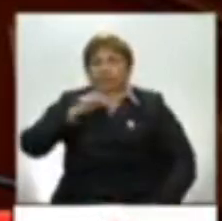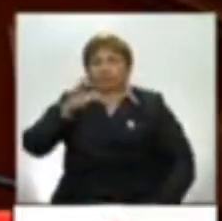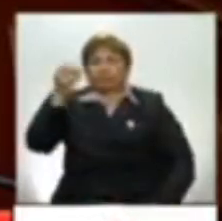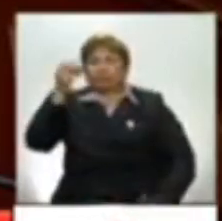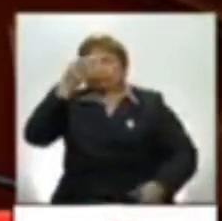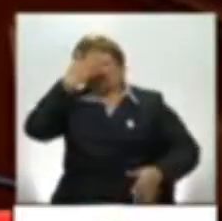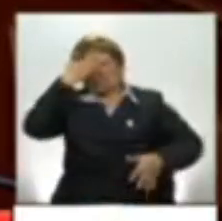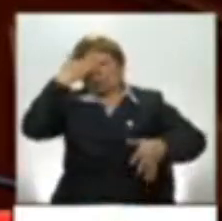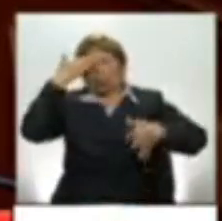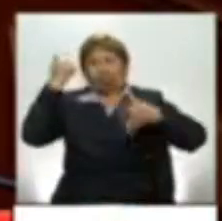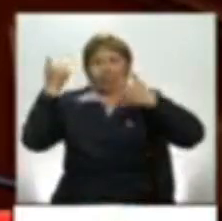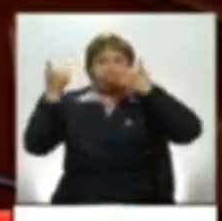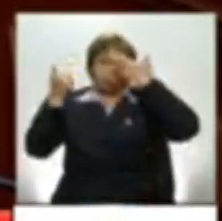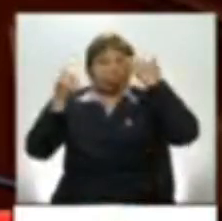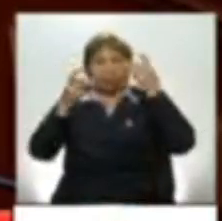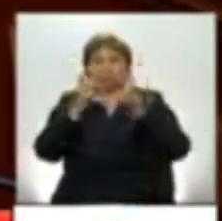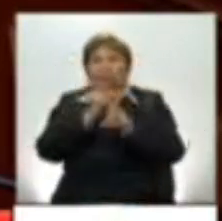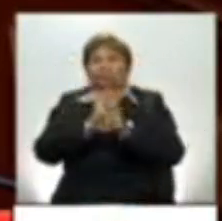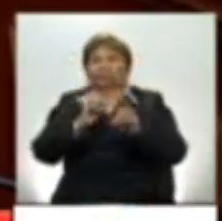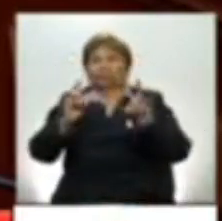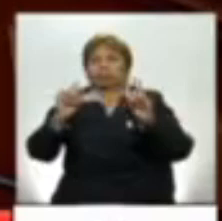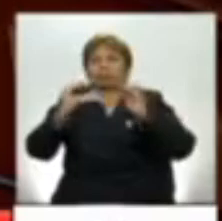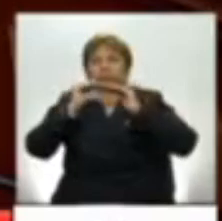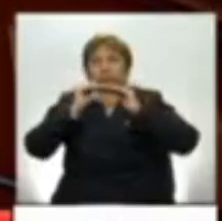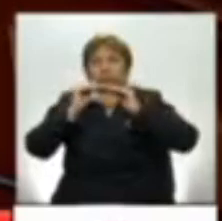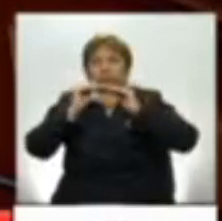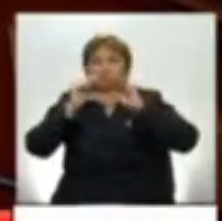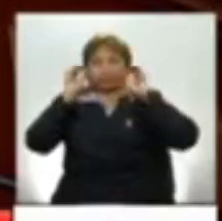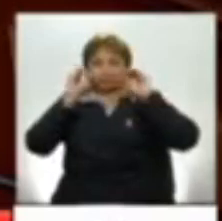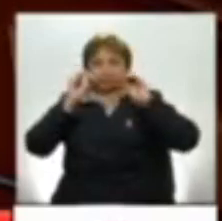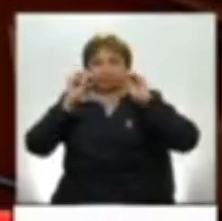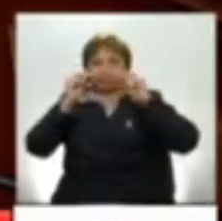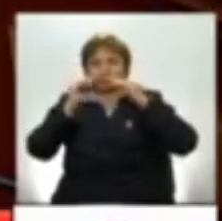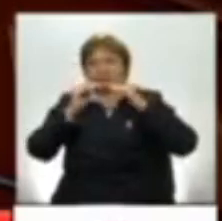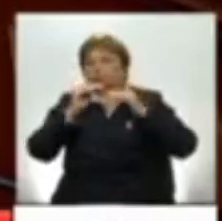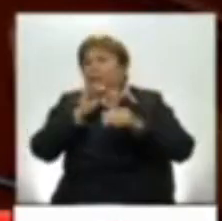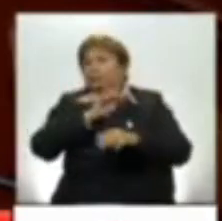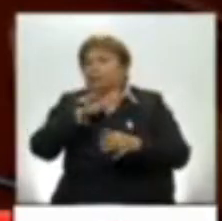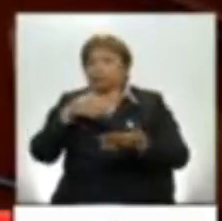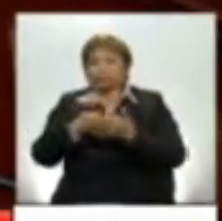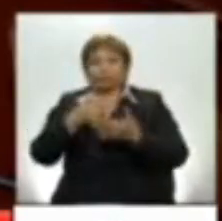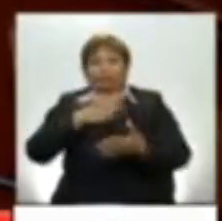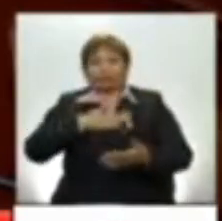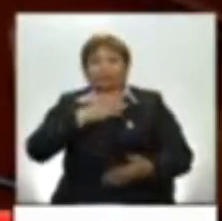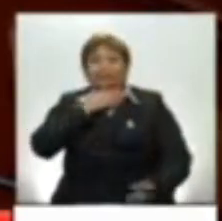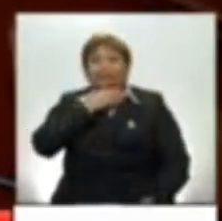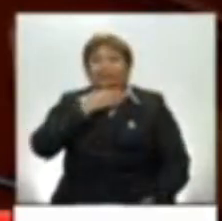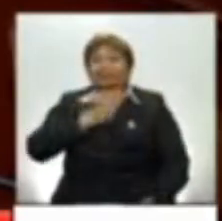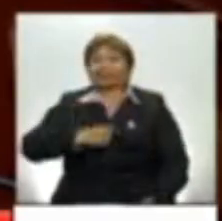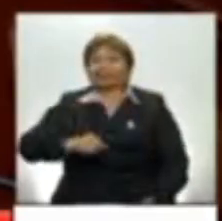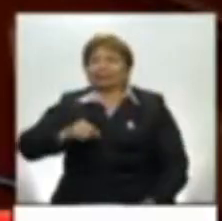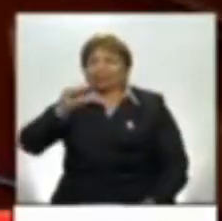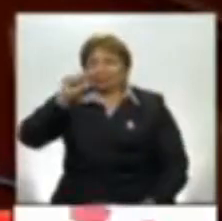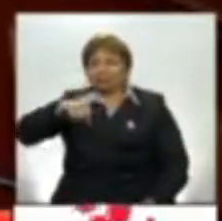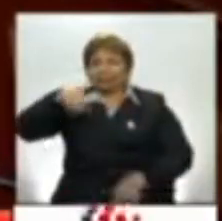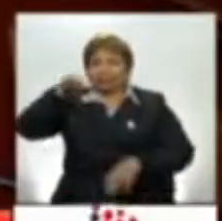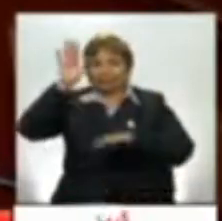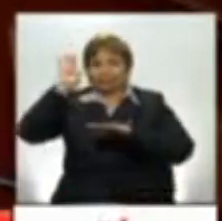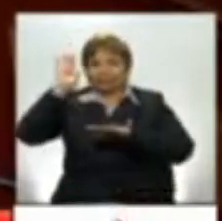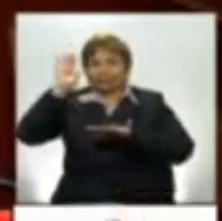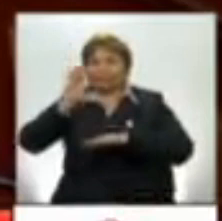más olvidados y por una democracia en igualdad de oportunidades, y por mi nieto José María, sí,